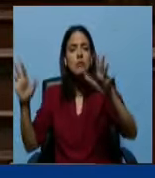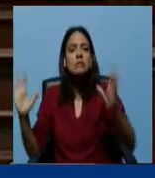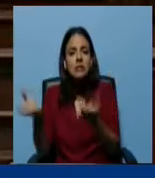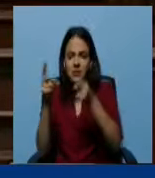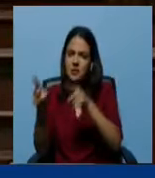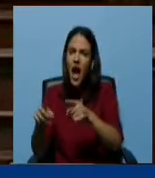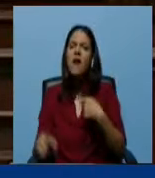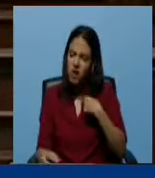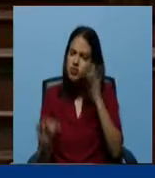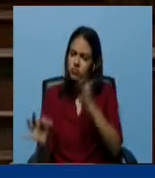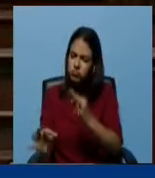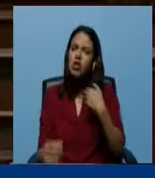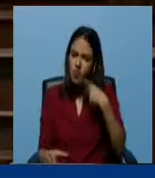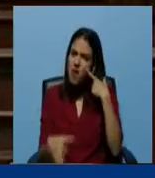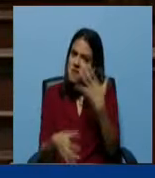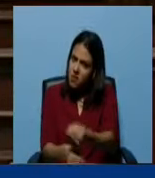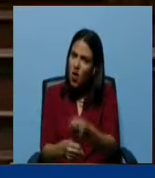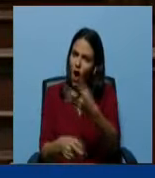Te lo aseguro que así va a ser.